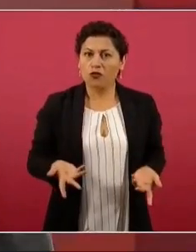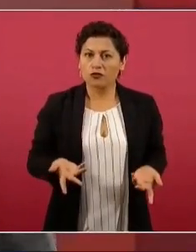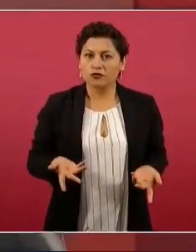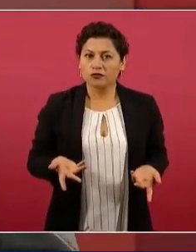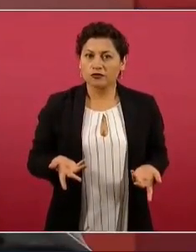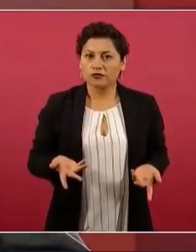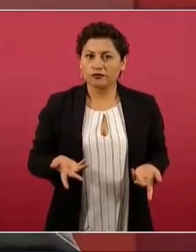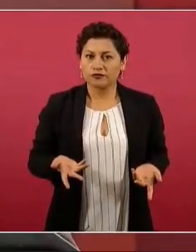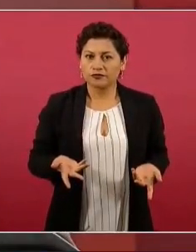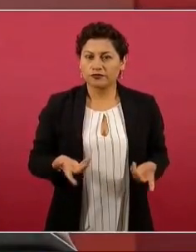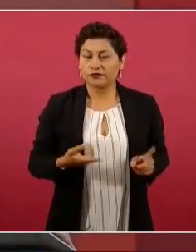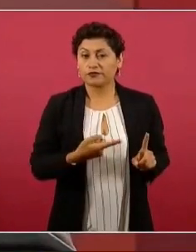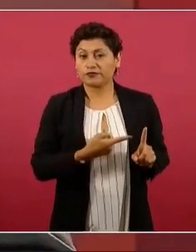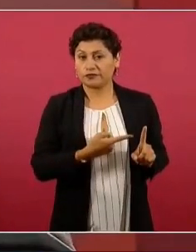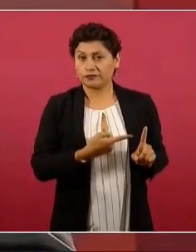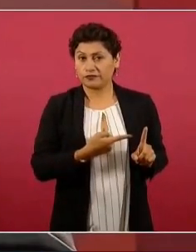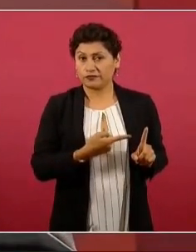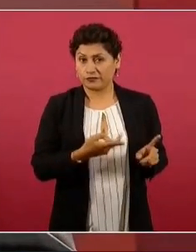un reverendo ladrón.